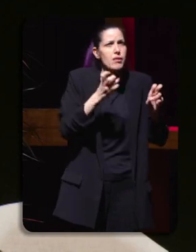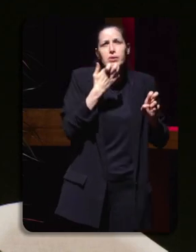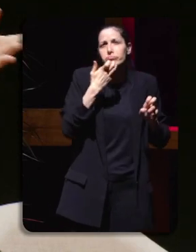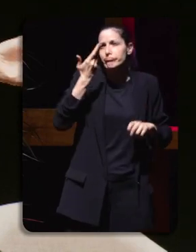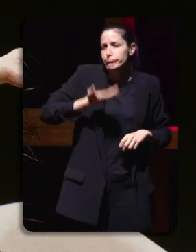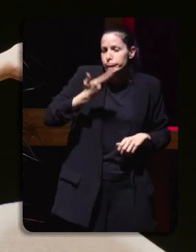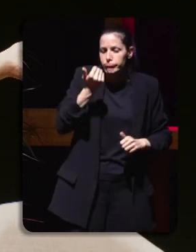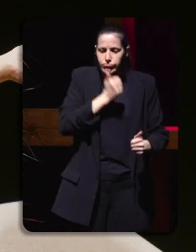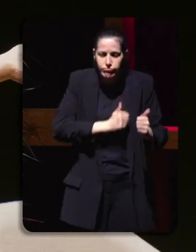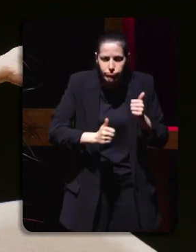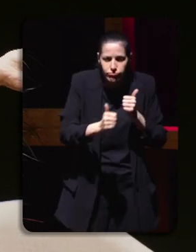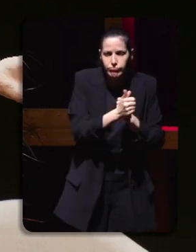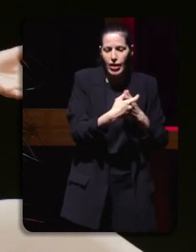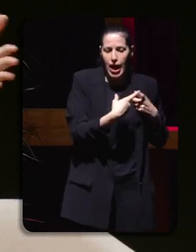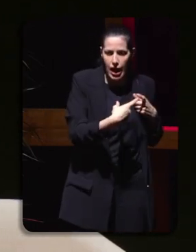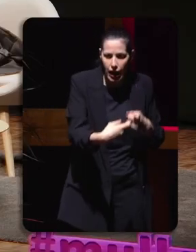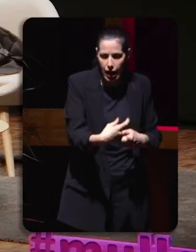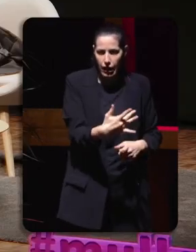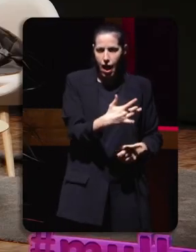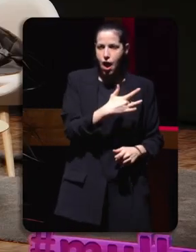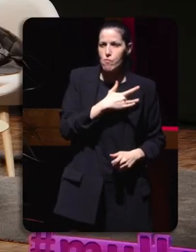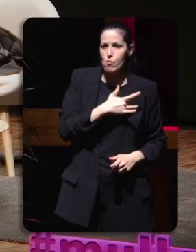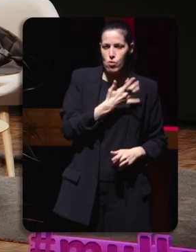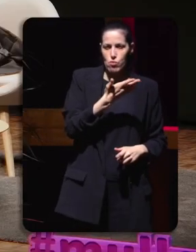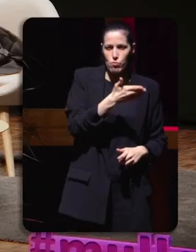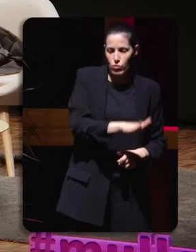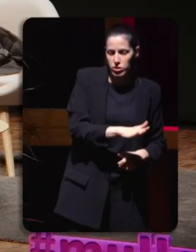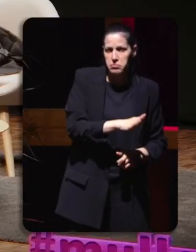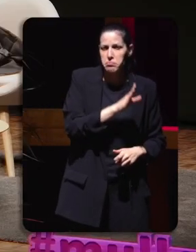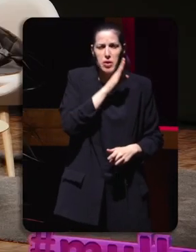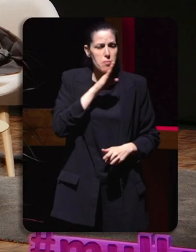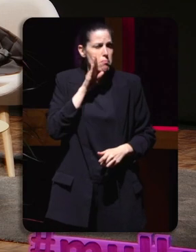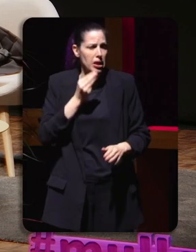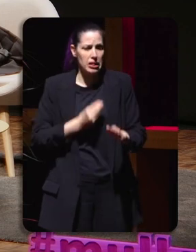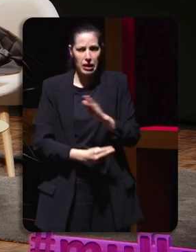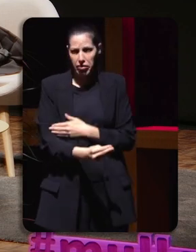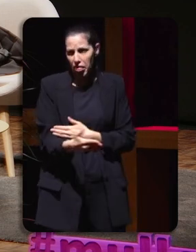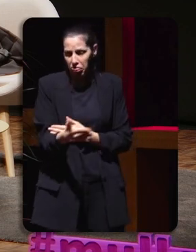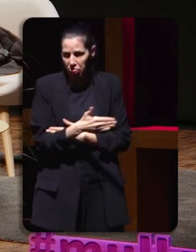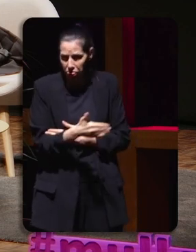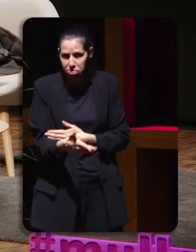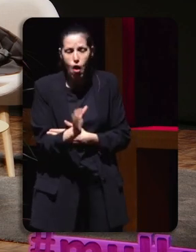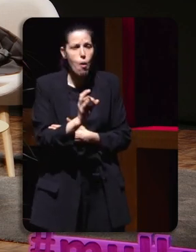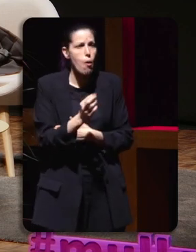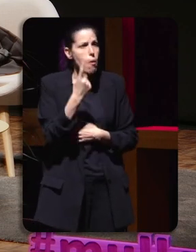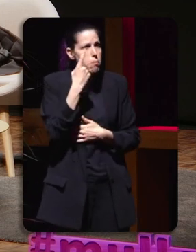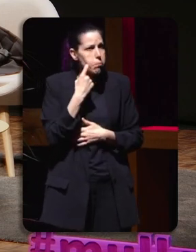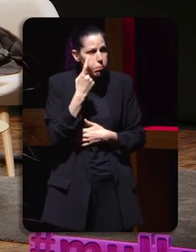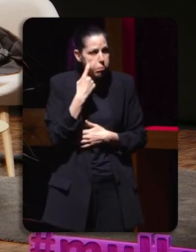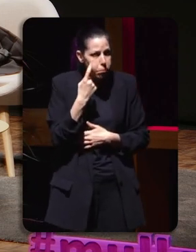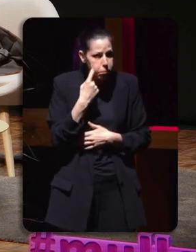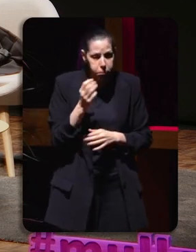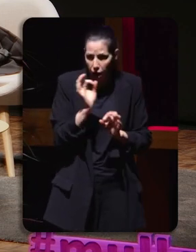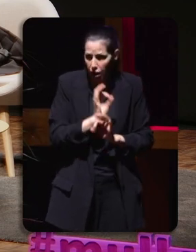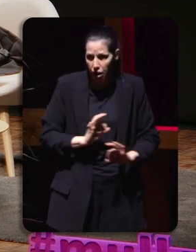es el amor por supuesto es la guerra pero la maternidad no la menstruación tampoco aparece prácticamente en